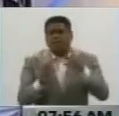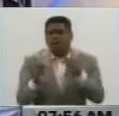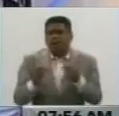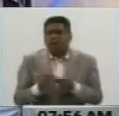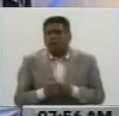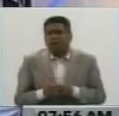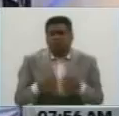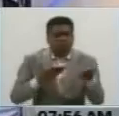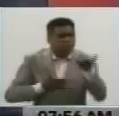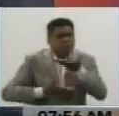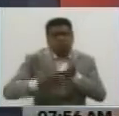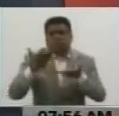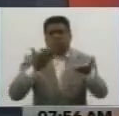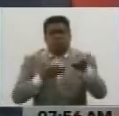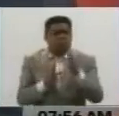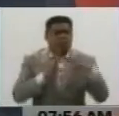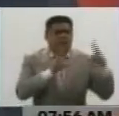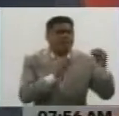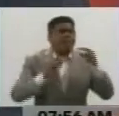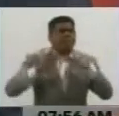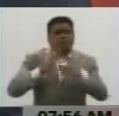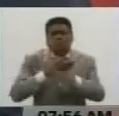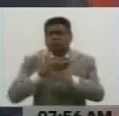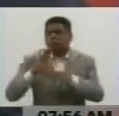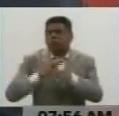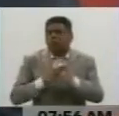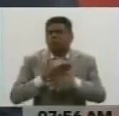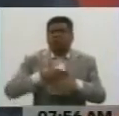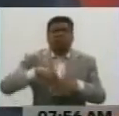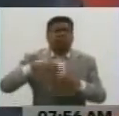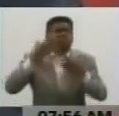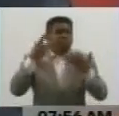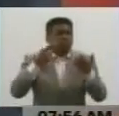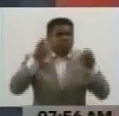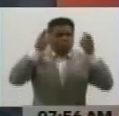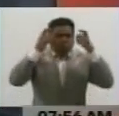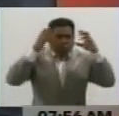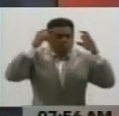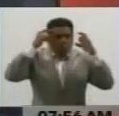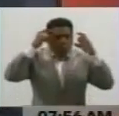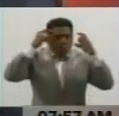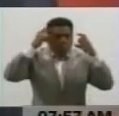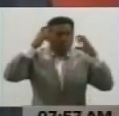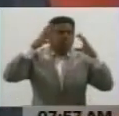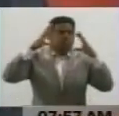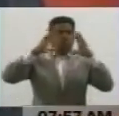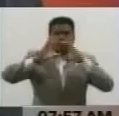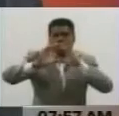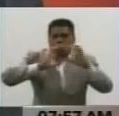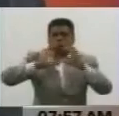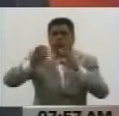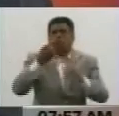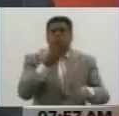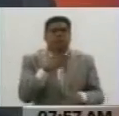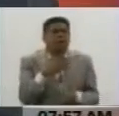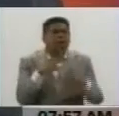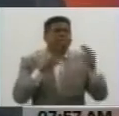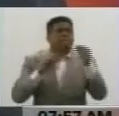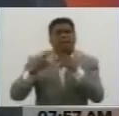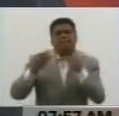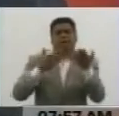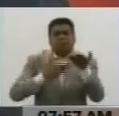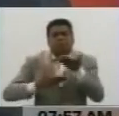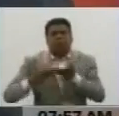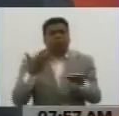un compartir de saberes en función de aportarnos, porque cuando iniciamos este gran proyecto, ¿hacia dónde vimos primero? Vimos